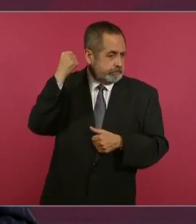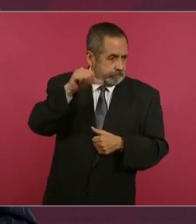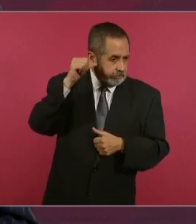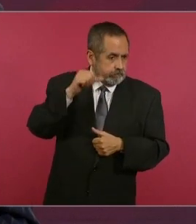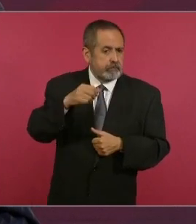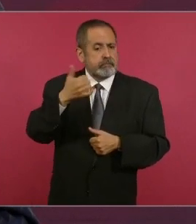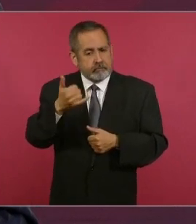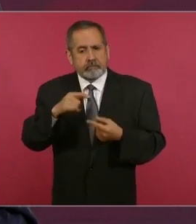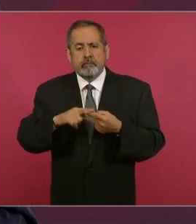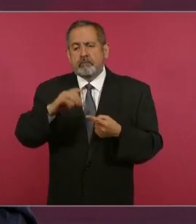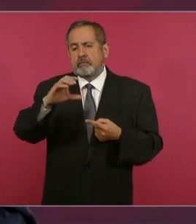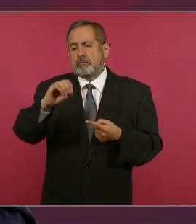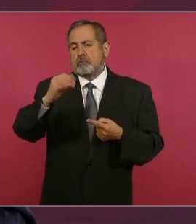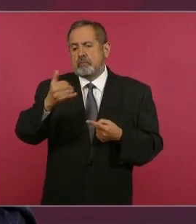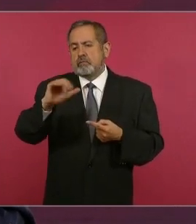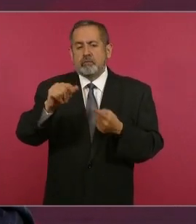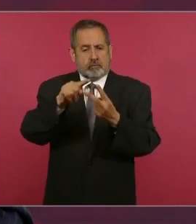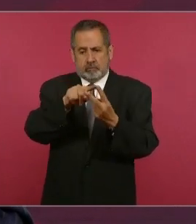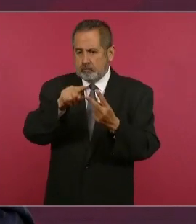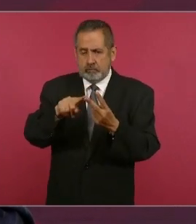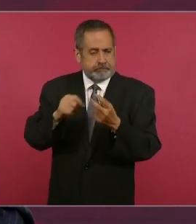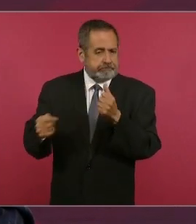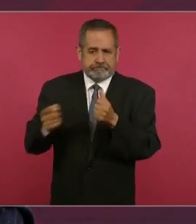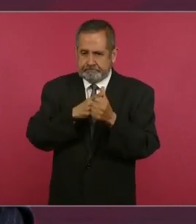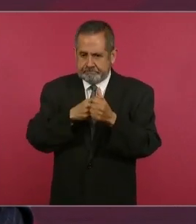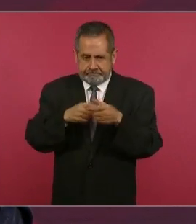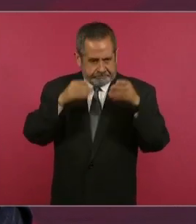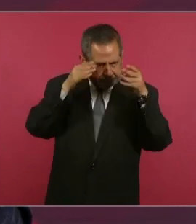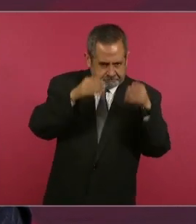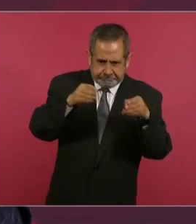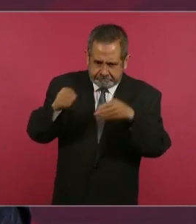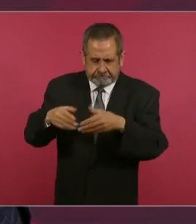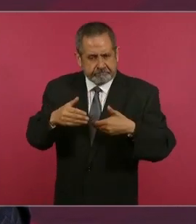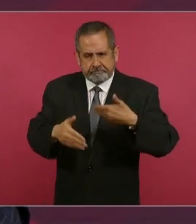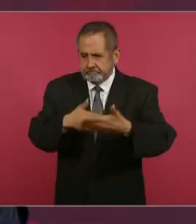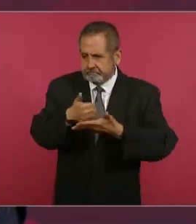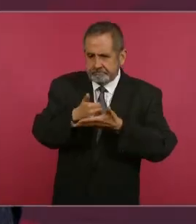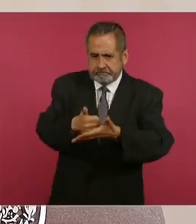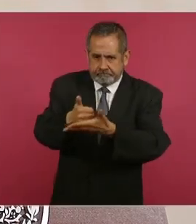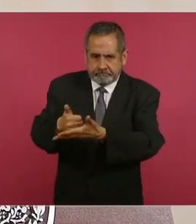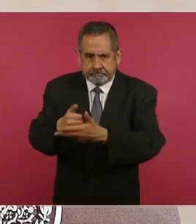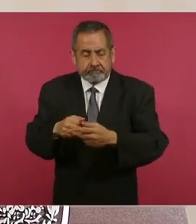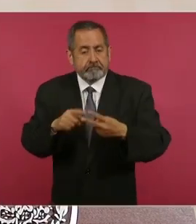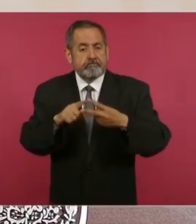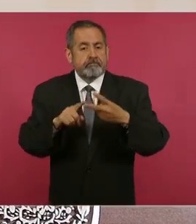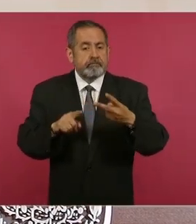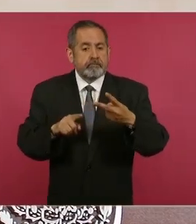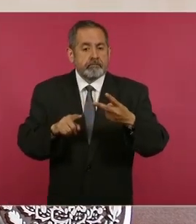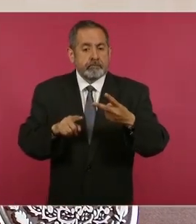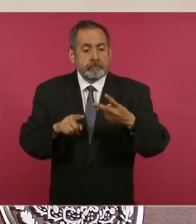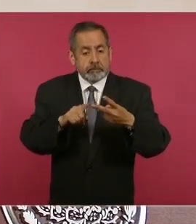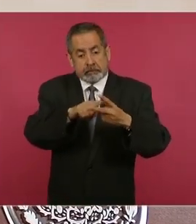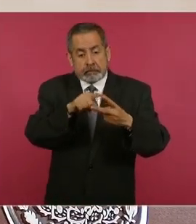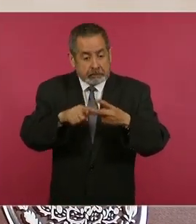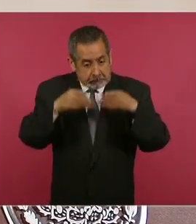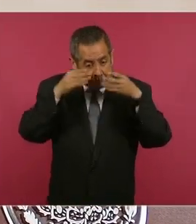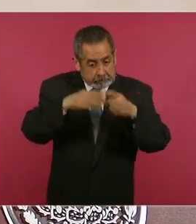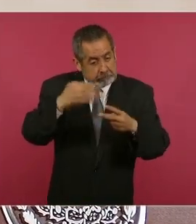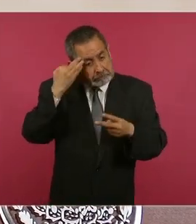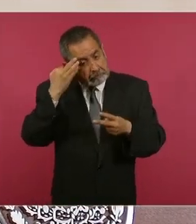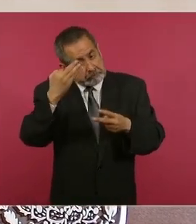censo, que están avanzando bien, pero no podemos tardar tanto